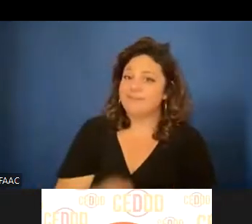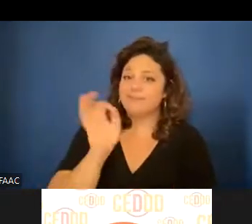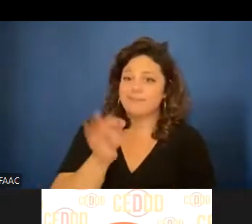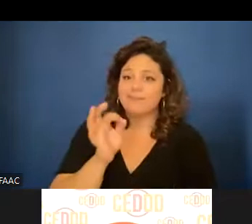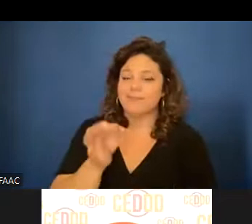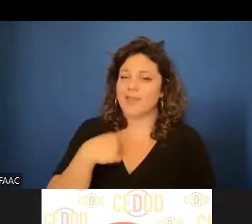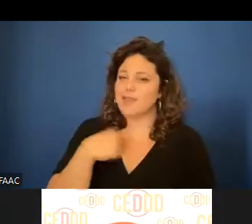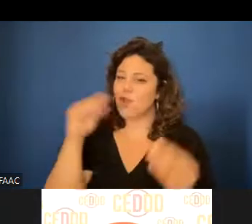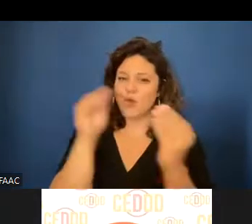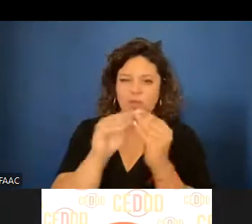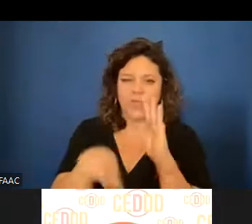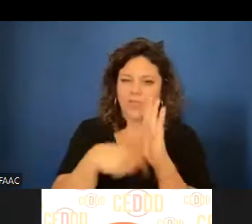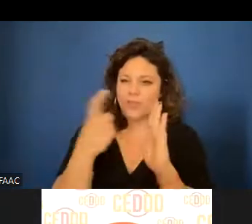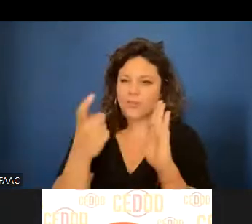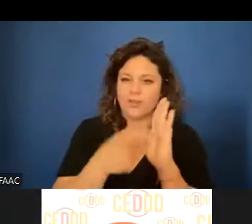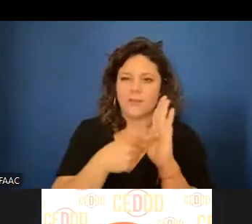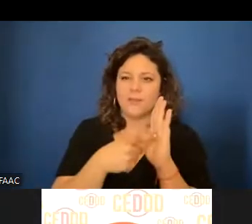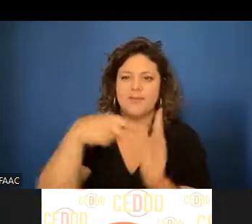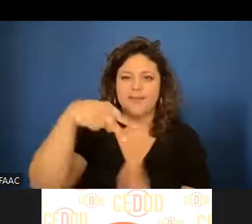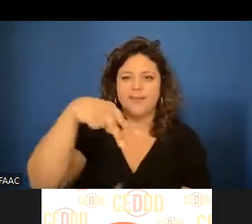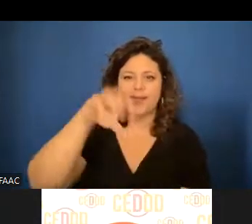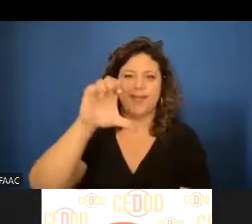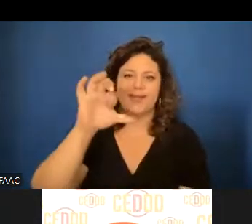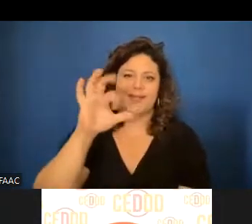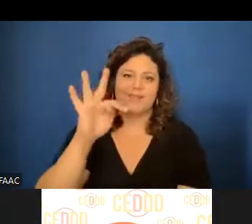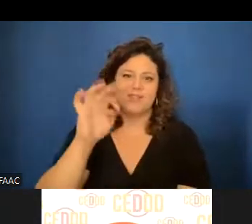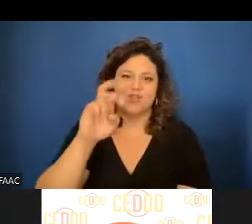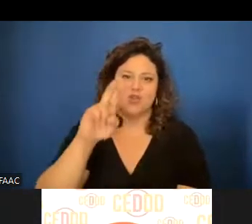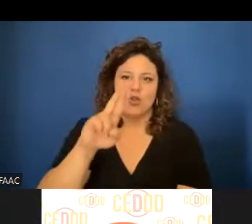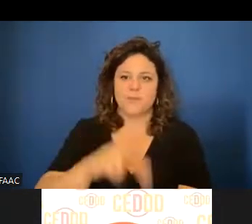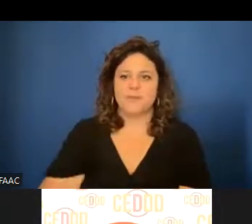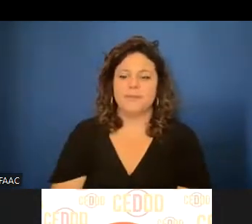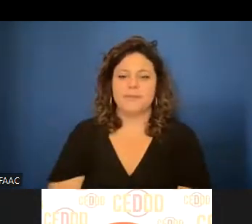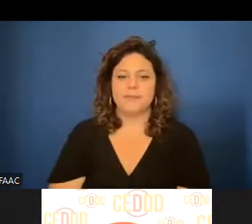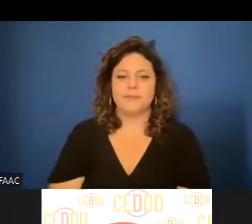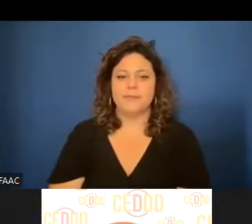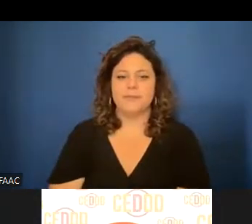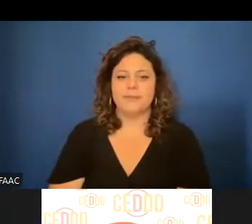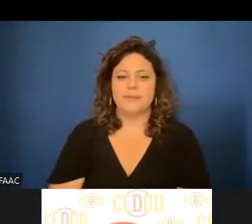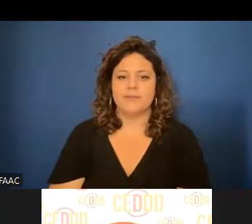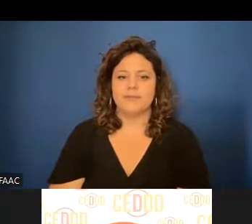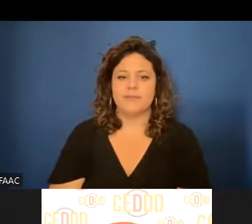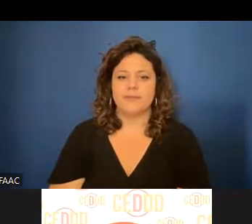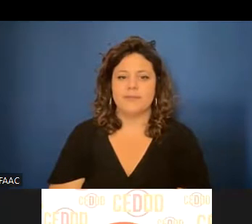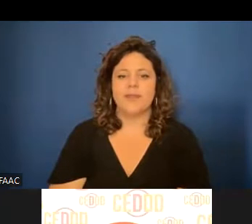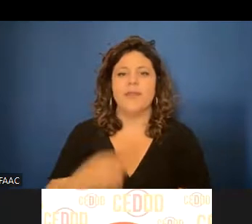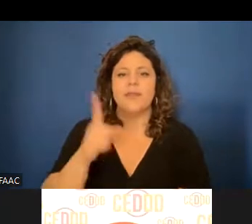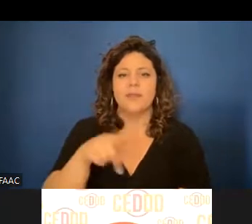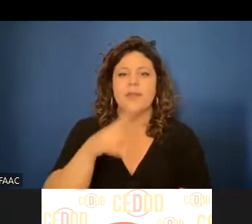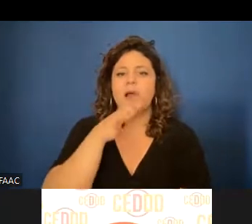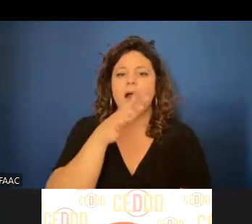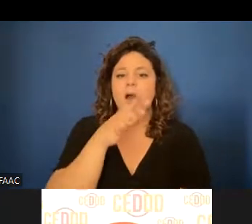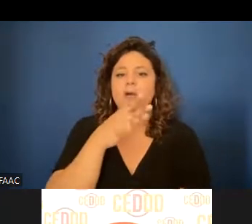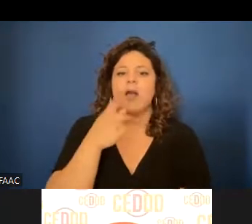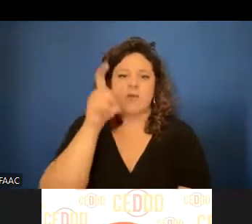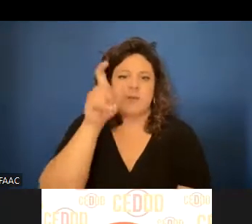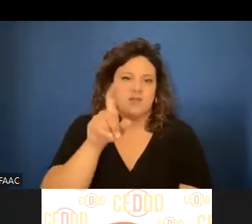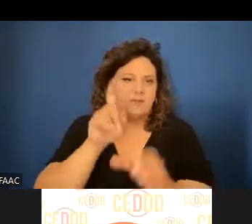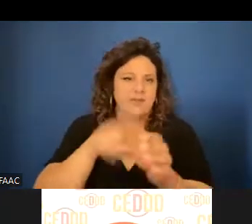estábamos comentando antes, por difusión a través de vídeos, por redes sociales y demás. Y en cambio, esta ley, yo